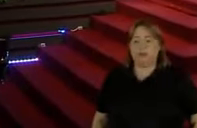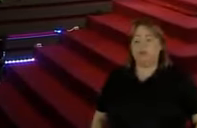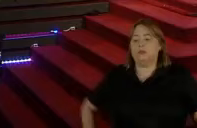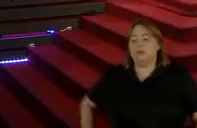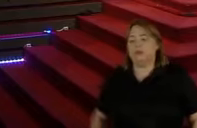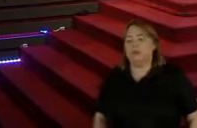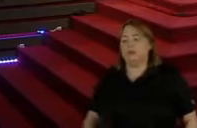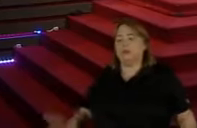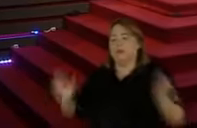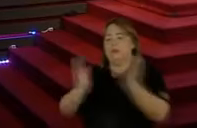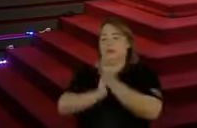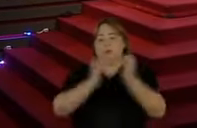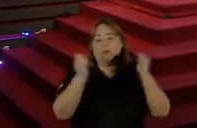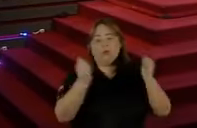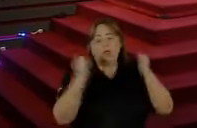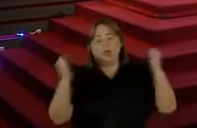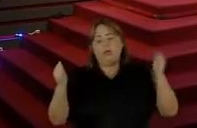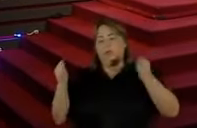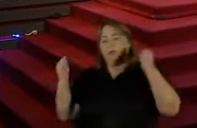Aleluya.